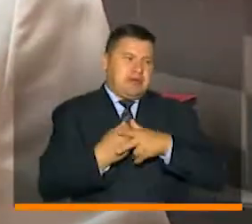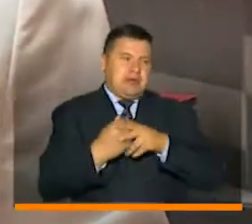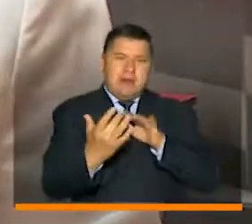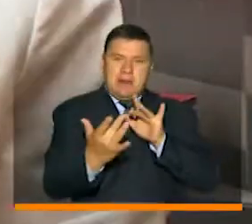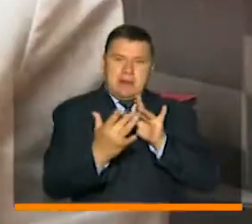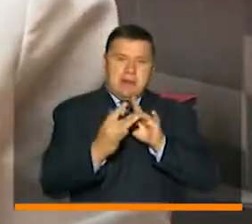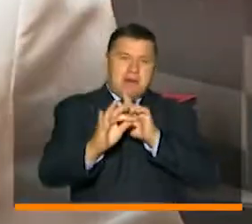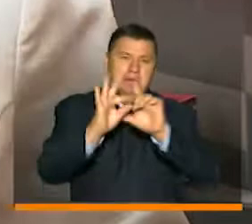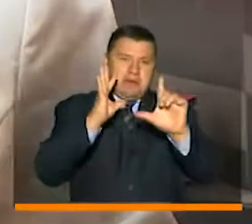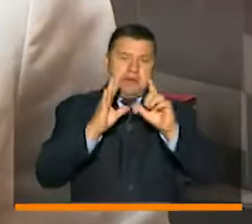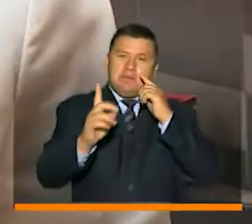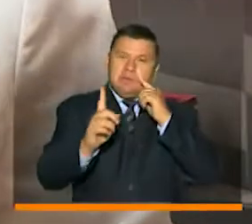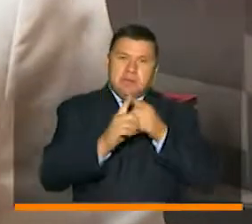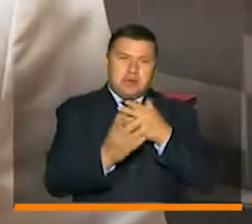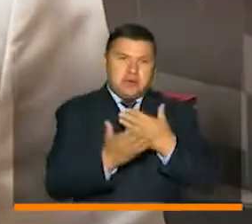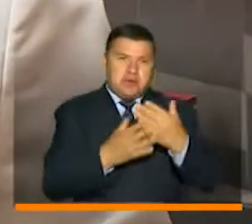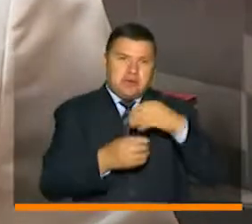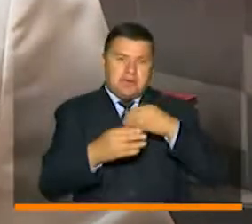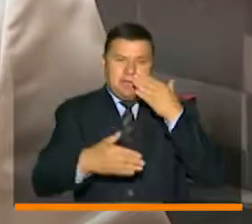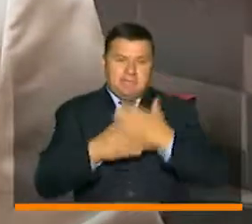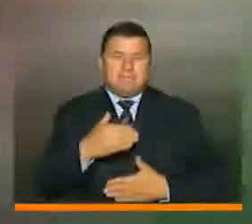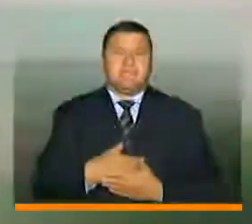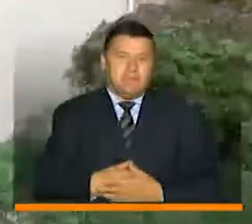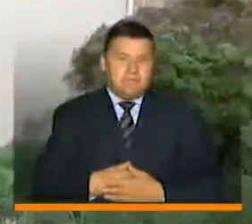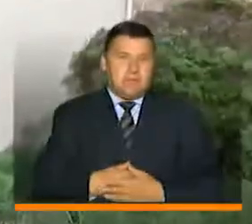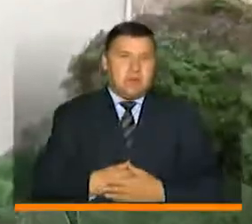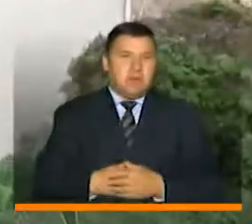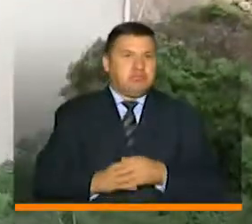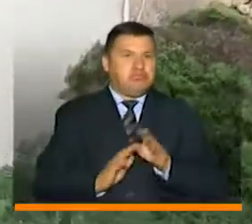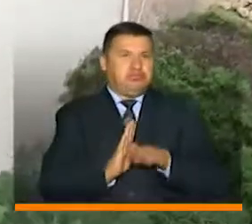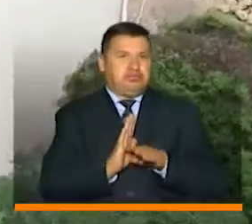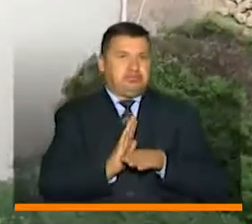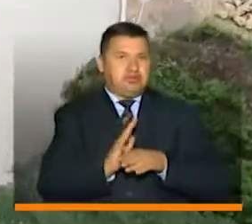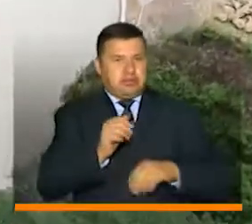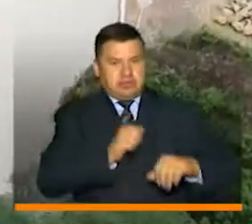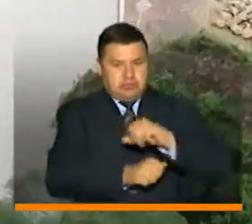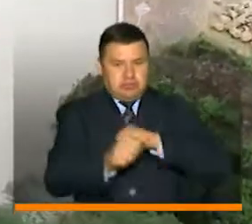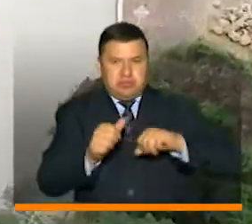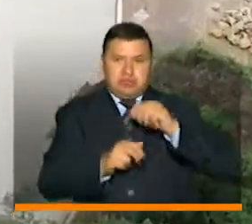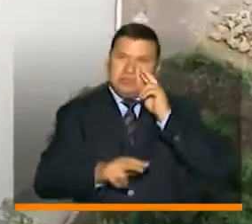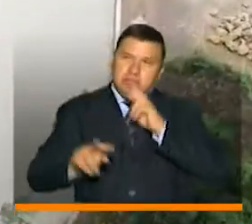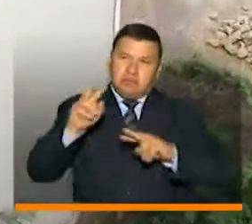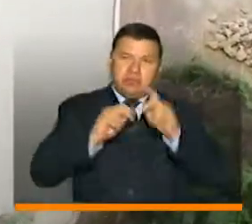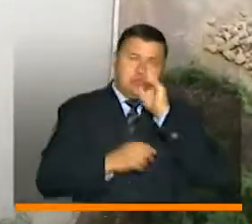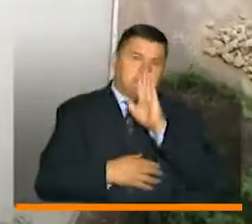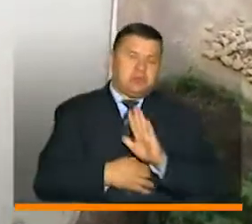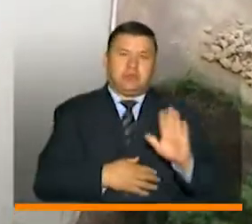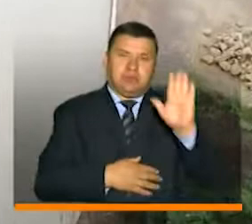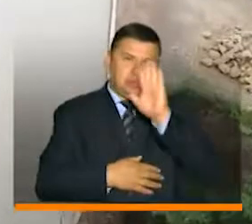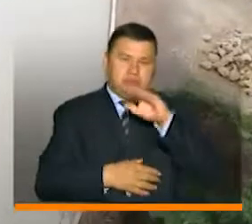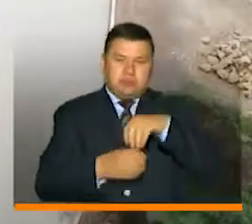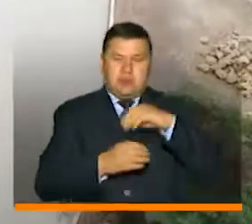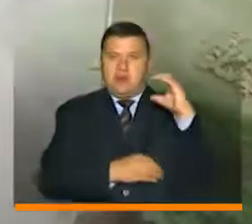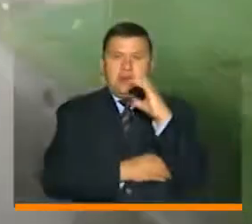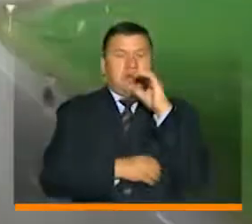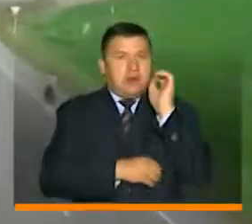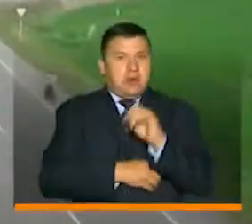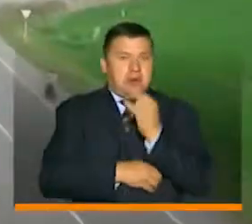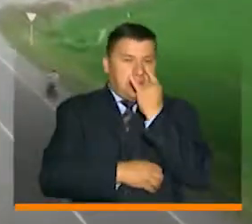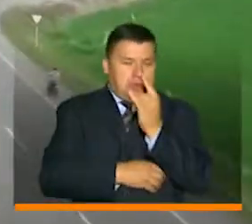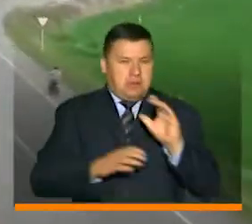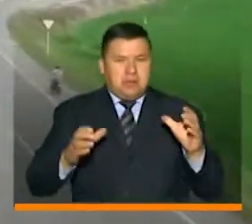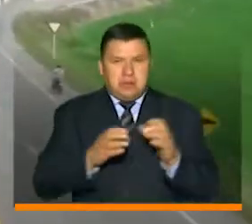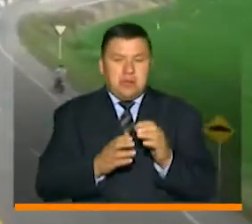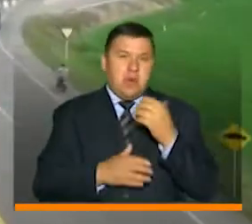como plataformas para llegarle al consumidor final con grandes descuentos. Para la reactivación del turismo nacional, los colombianos podrán